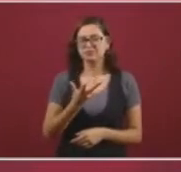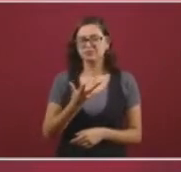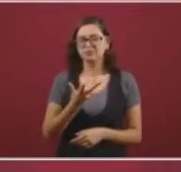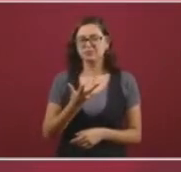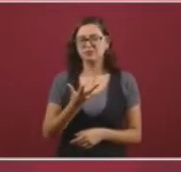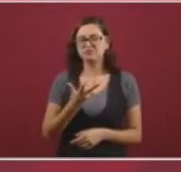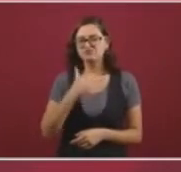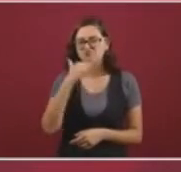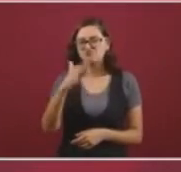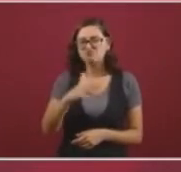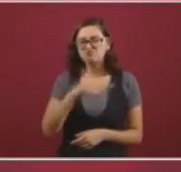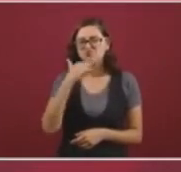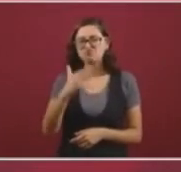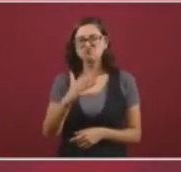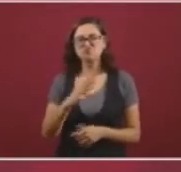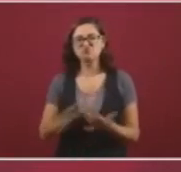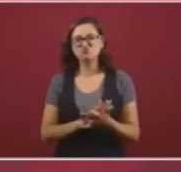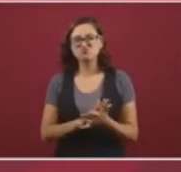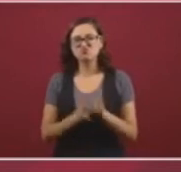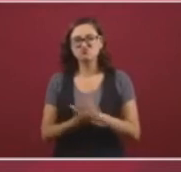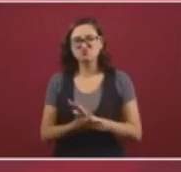por corrupción, por influyentismo,